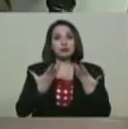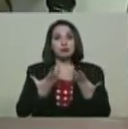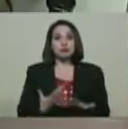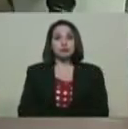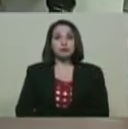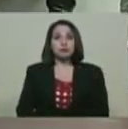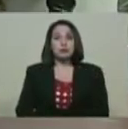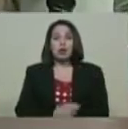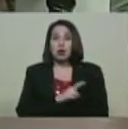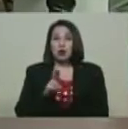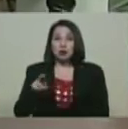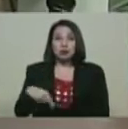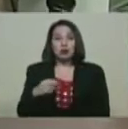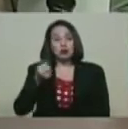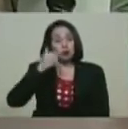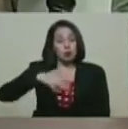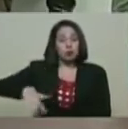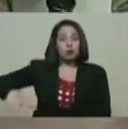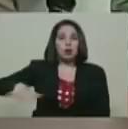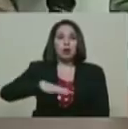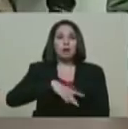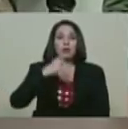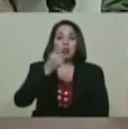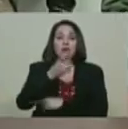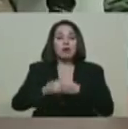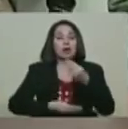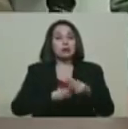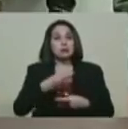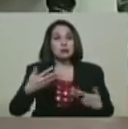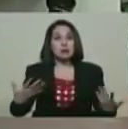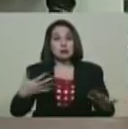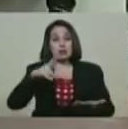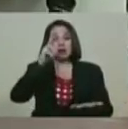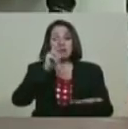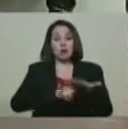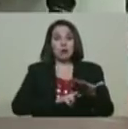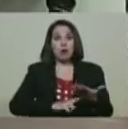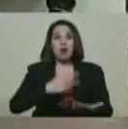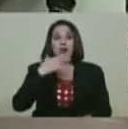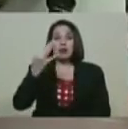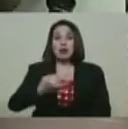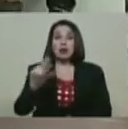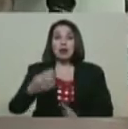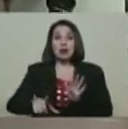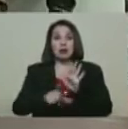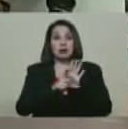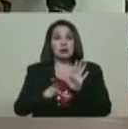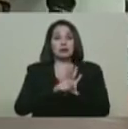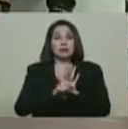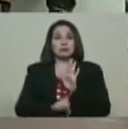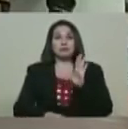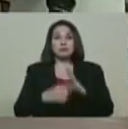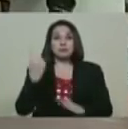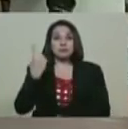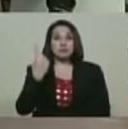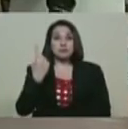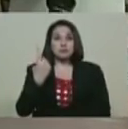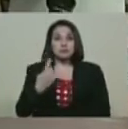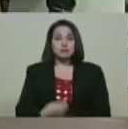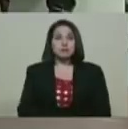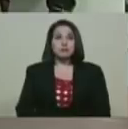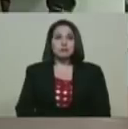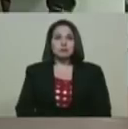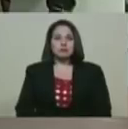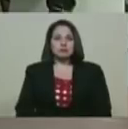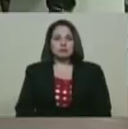somos nosotros, el pueblo. Se aprobó la ley de la verdad, que creó la Comisión de la Verdad, y